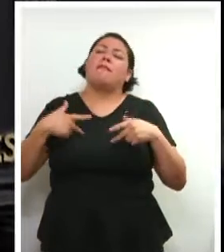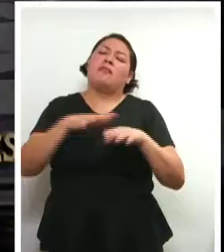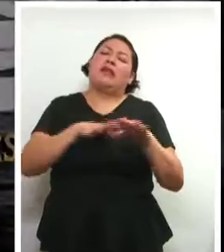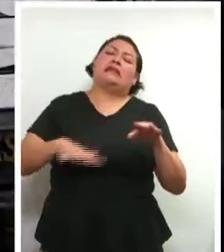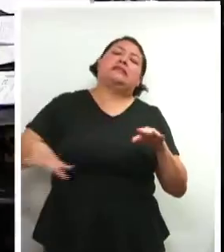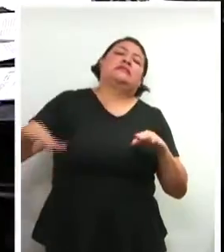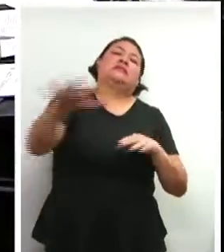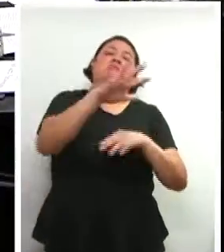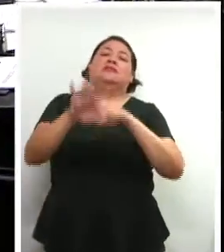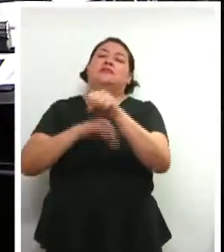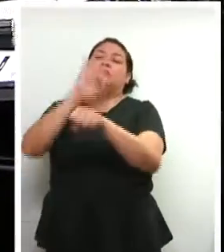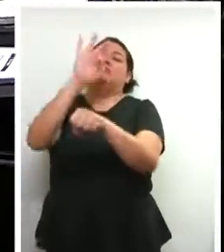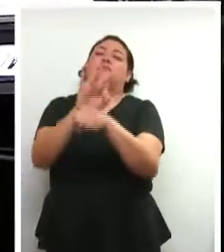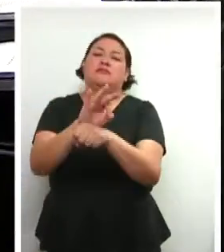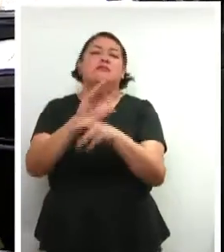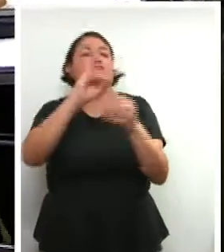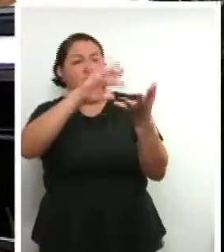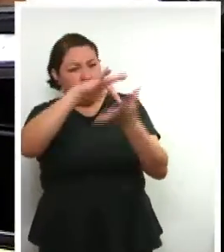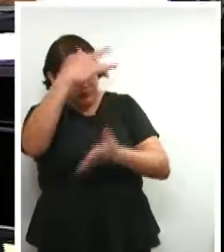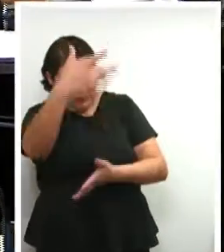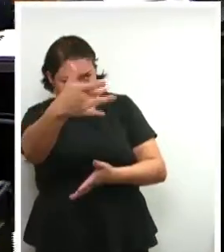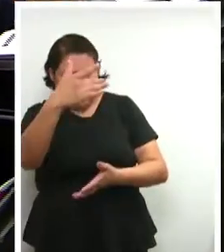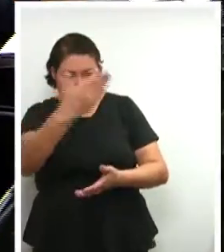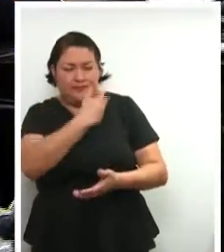la sociedad. Muchas gracias, señor presidente.